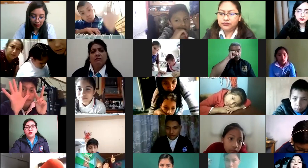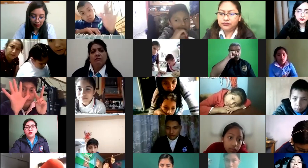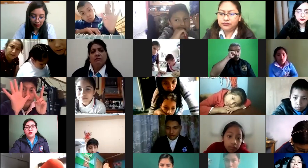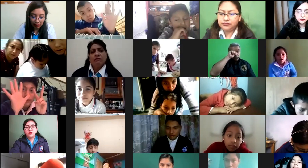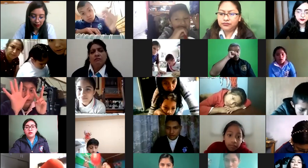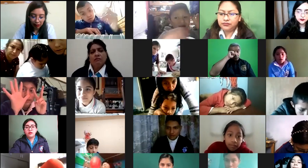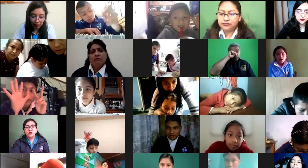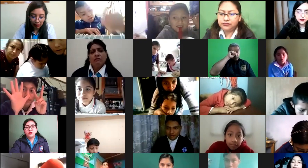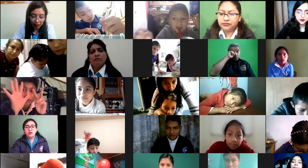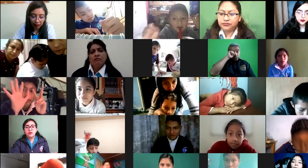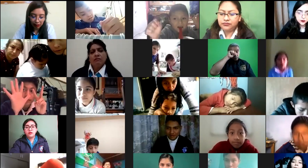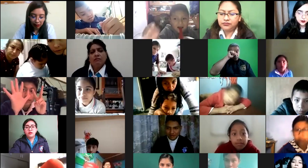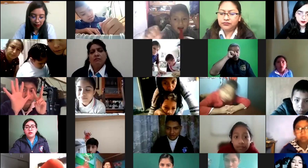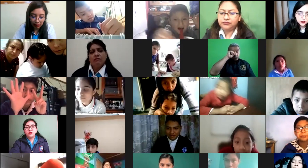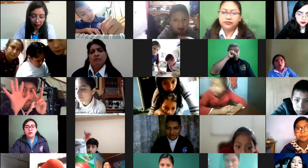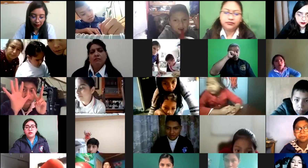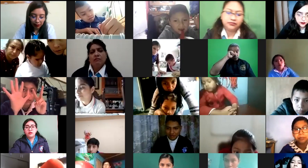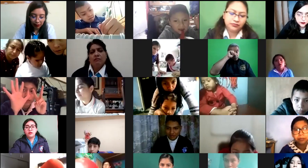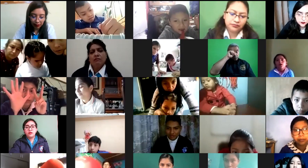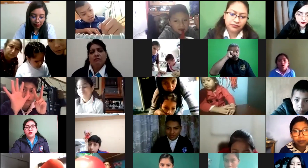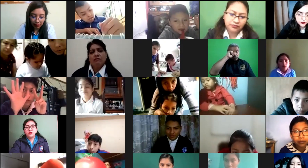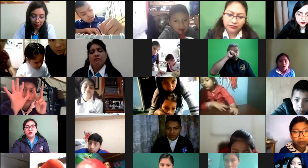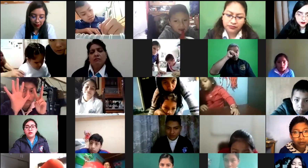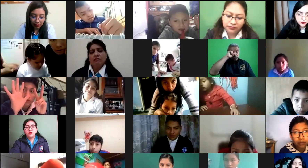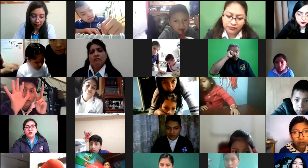¿Viene gente rica? No entró.